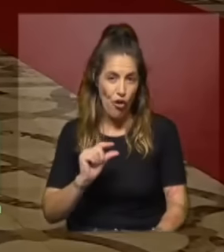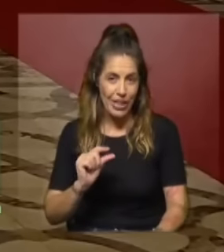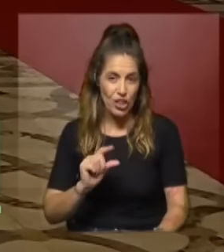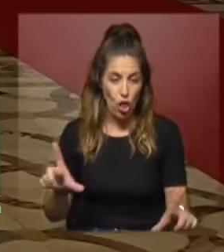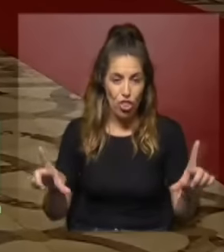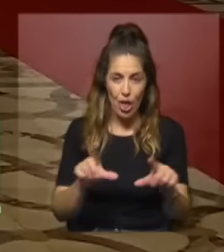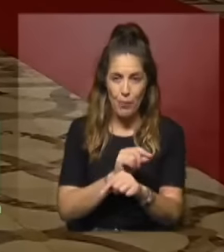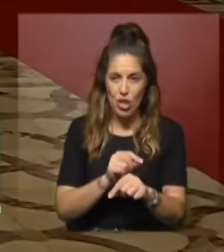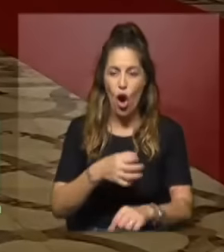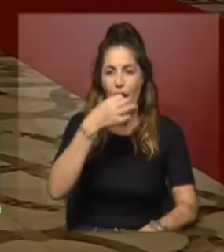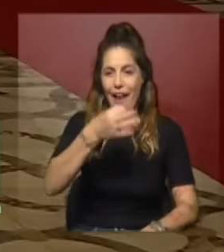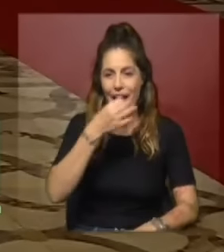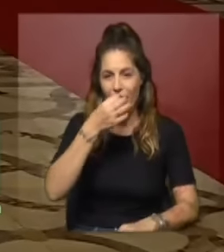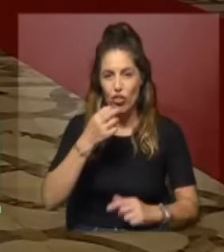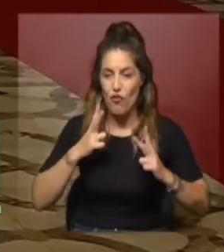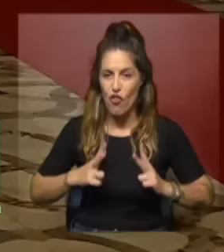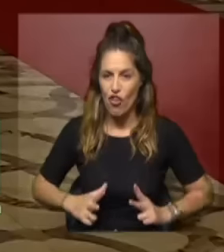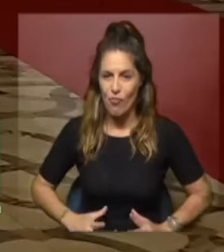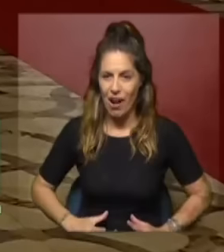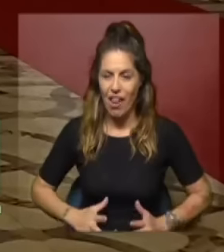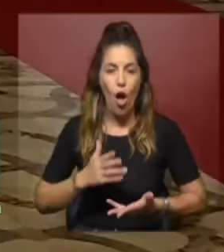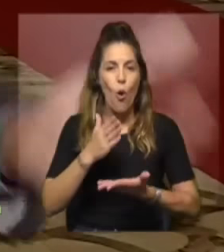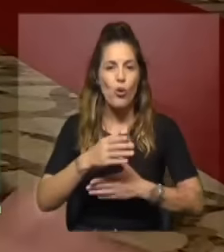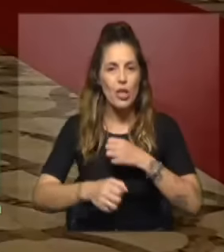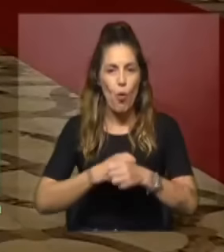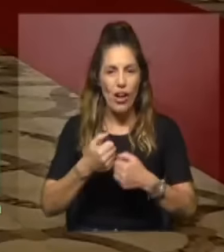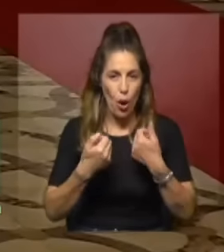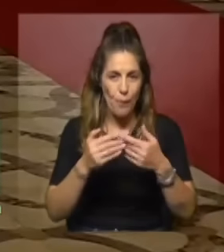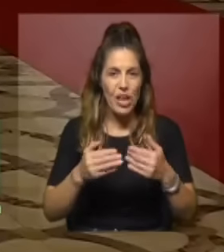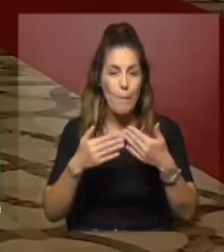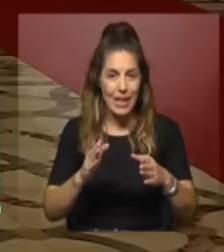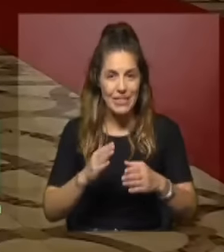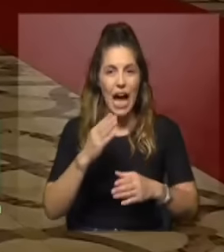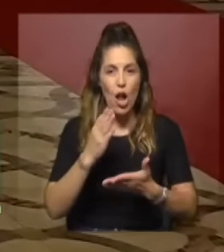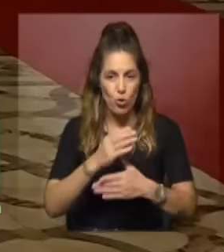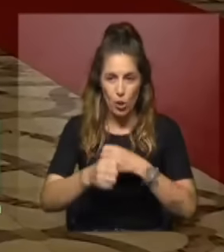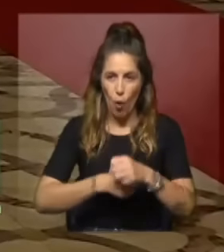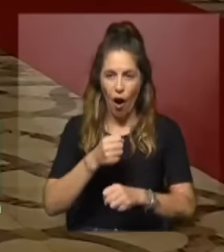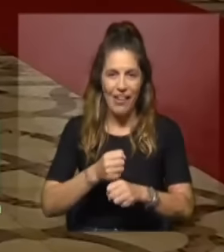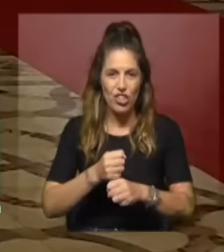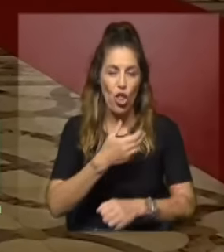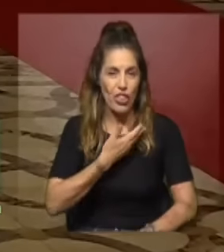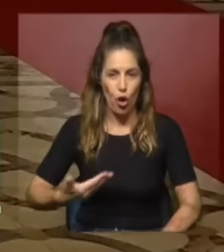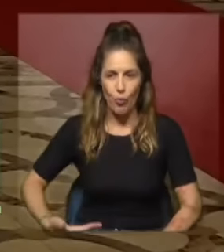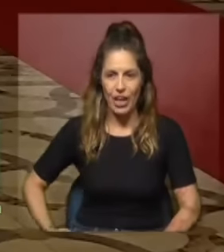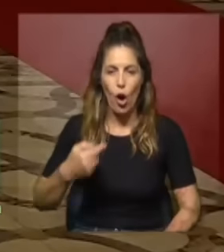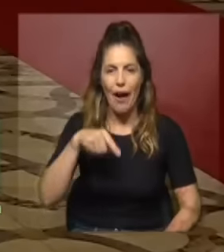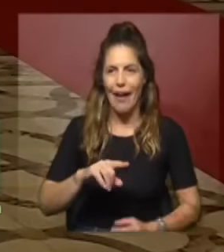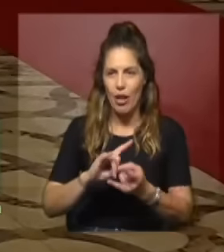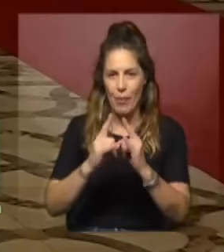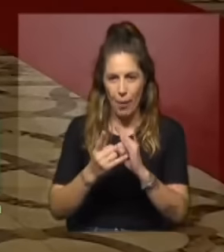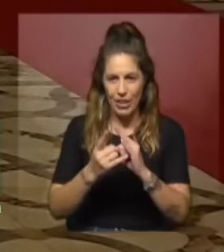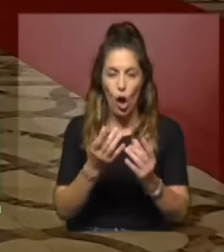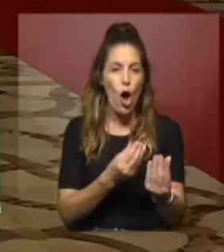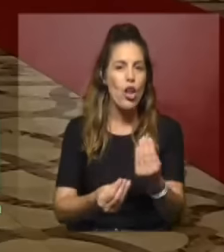finalizó todo el acto protocolar de El último año del comienzo del último año de la legislatura acá en el parlamento con la